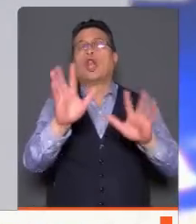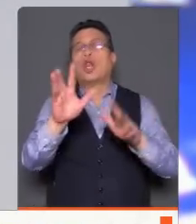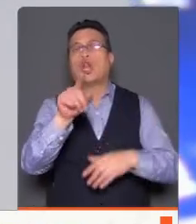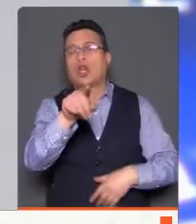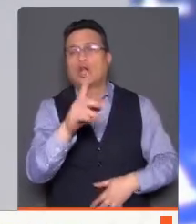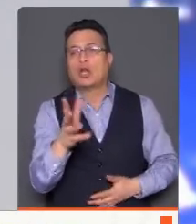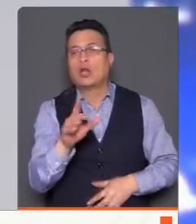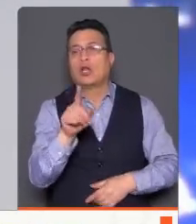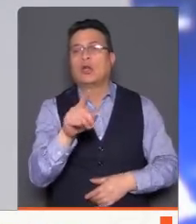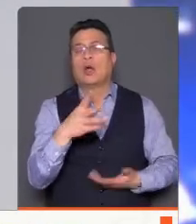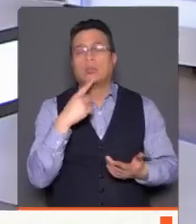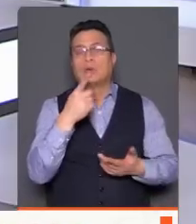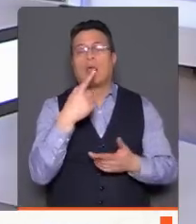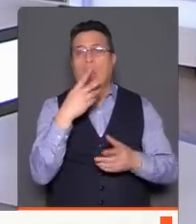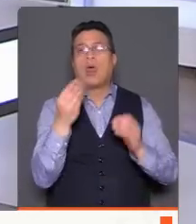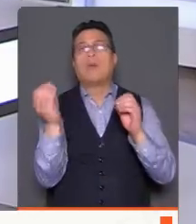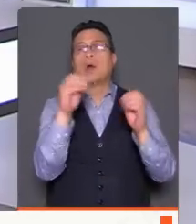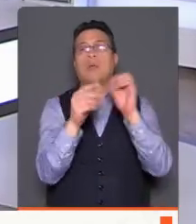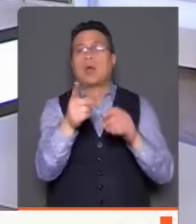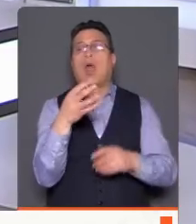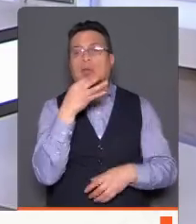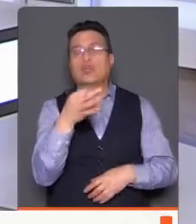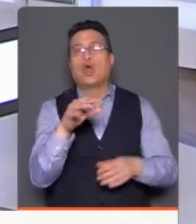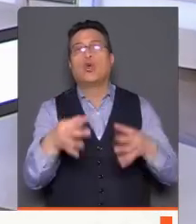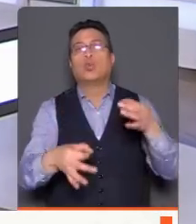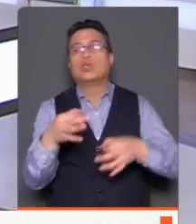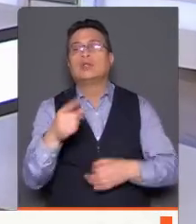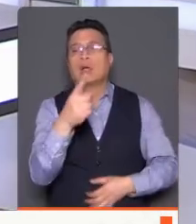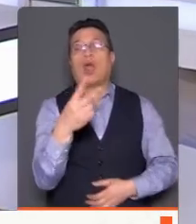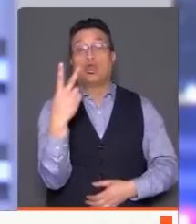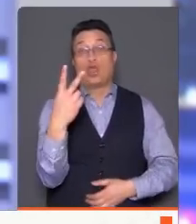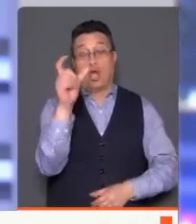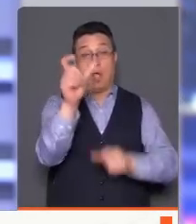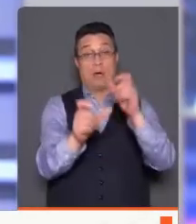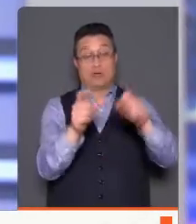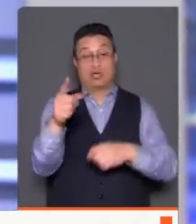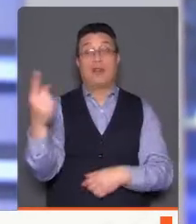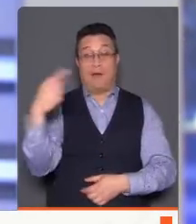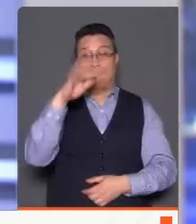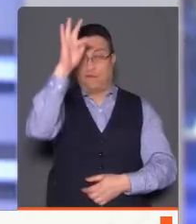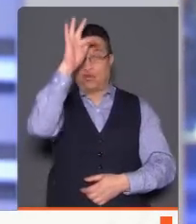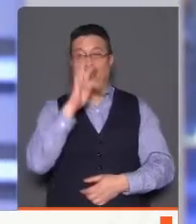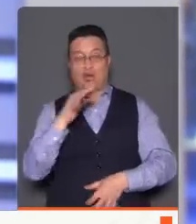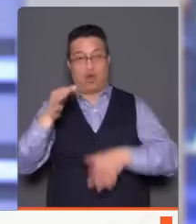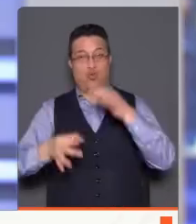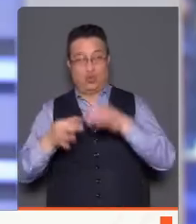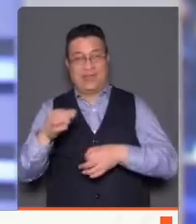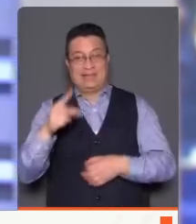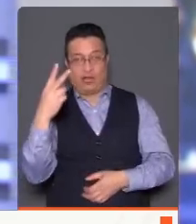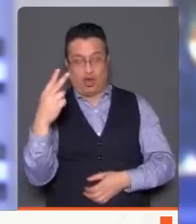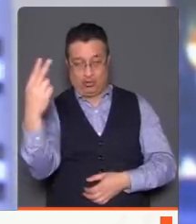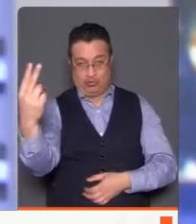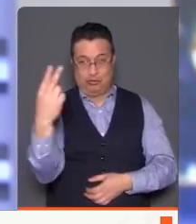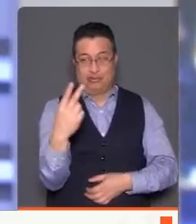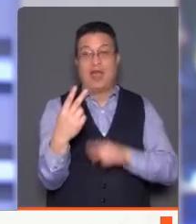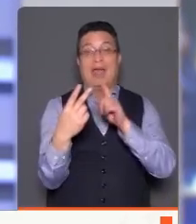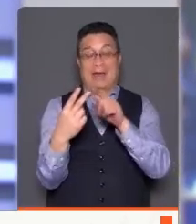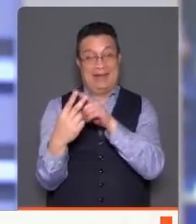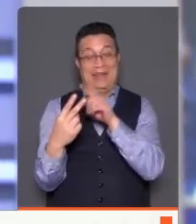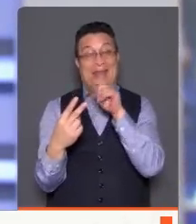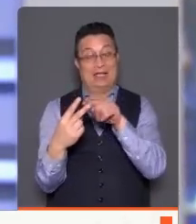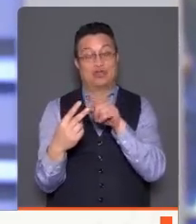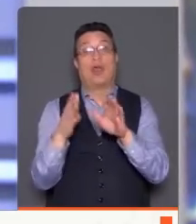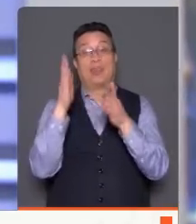Justicia... Estáis poniendo en el Consejo de la Justicia dos personas que vienen de los funcionarios de la justicia, ¿ya? Y esos tienen que